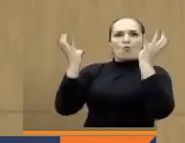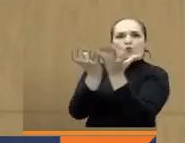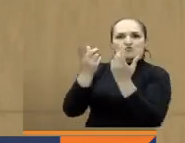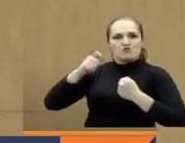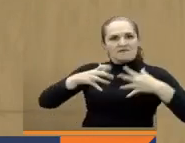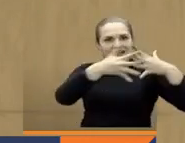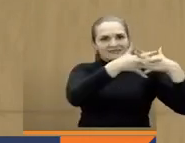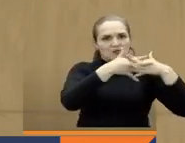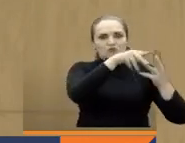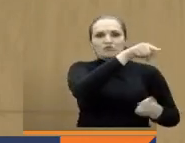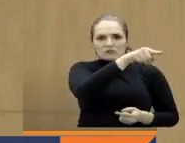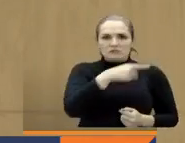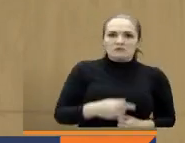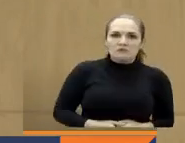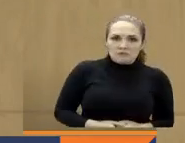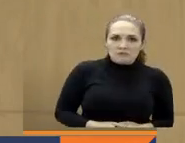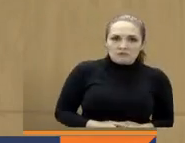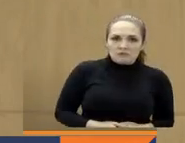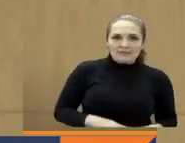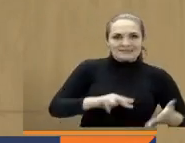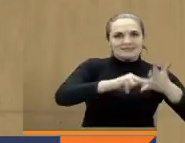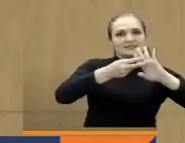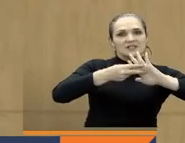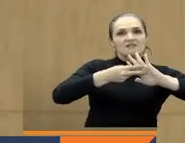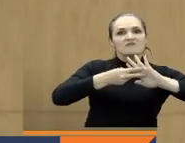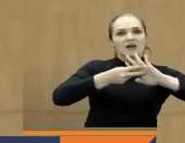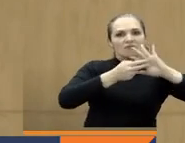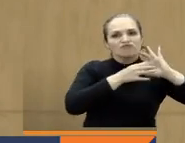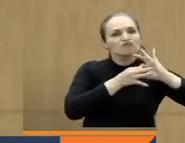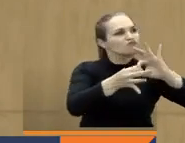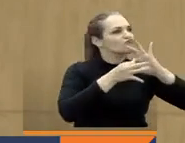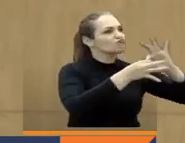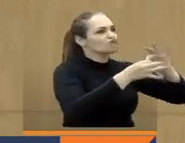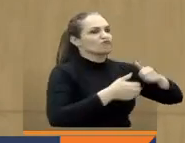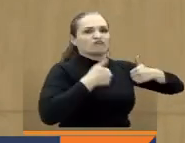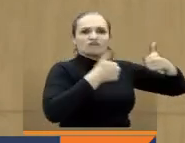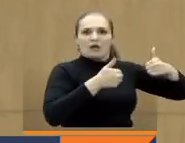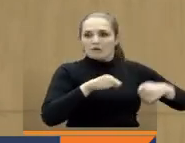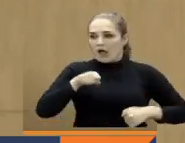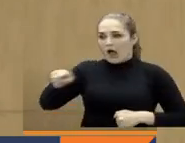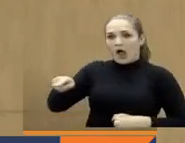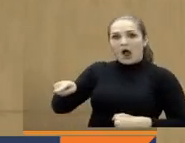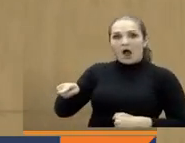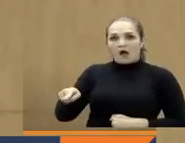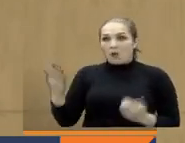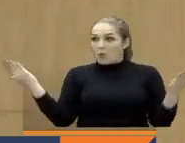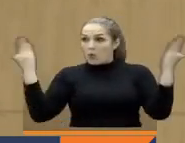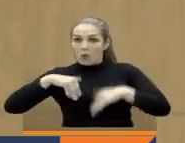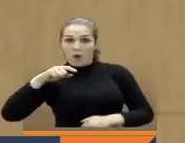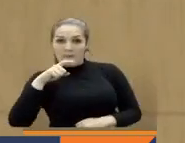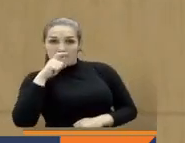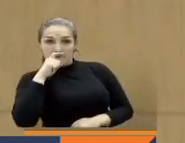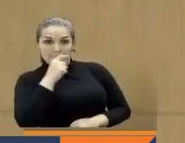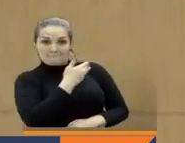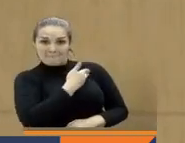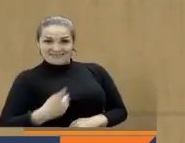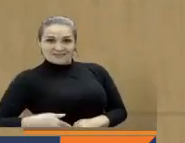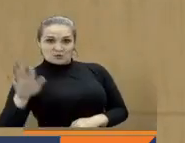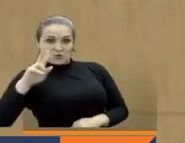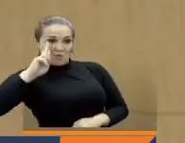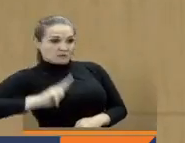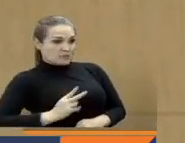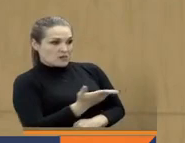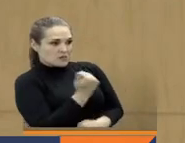develar esa relación connivente y perniciosa, sino también que puedan